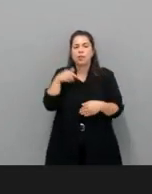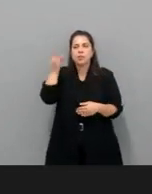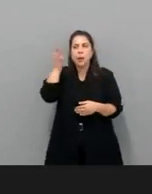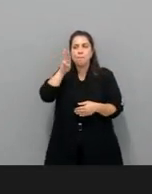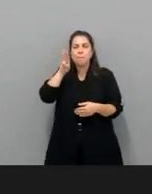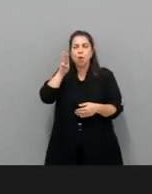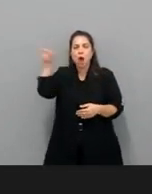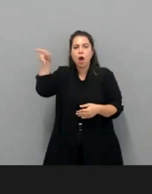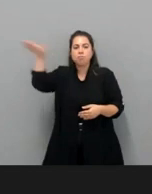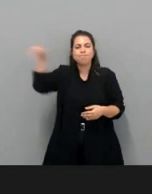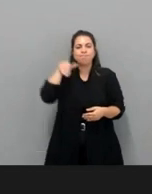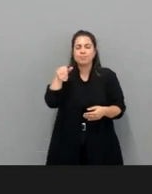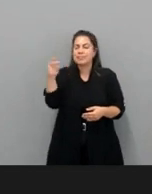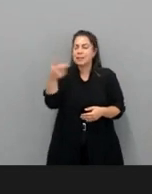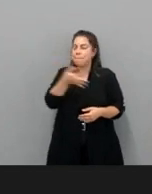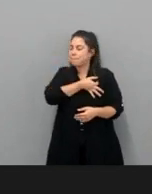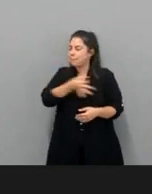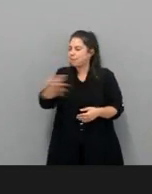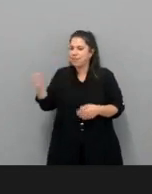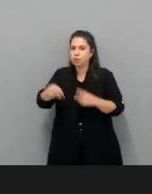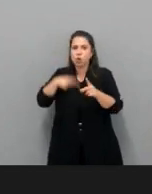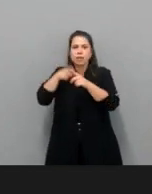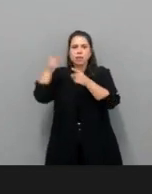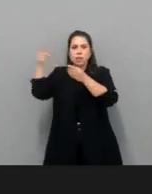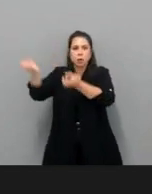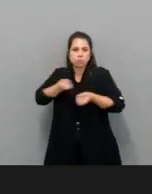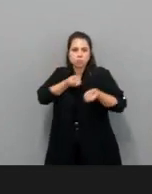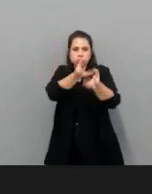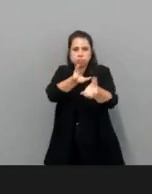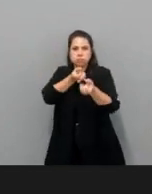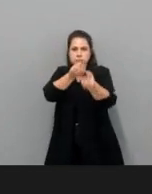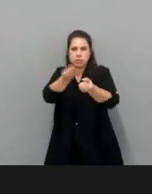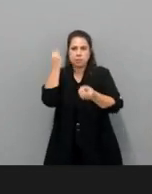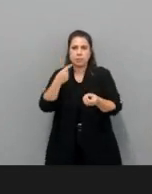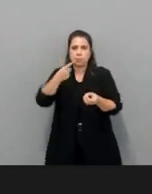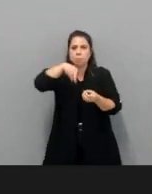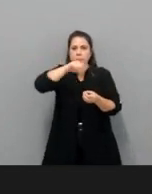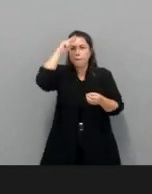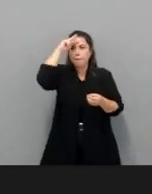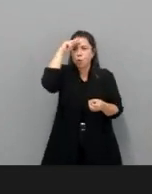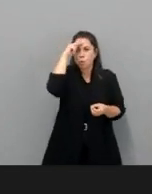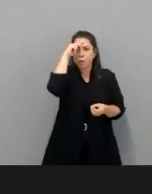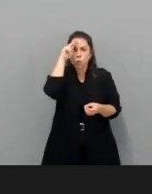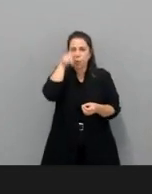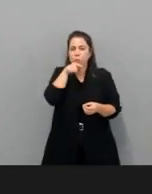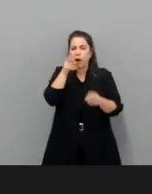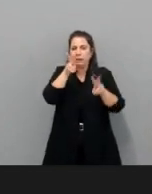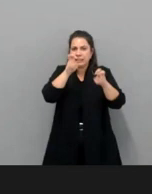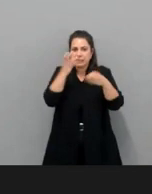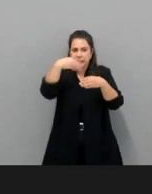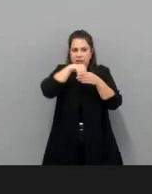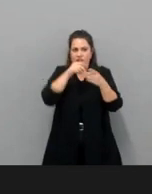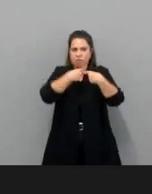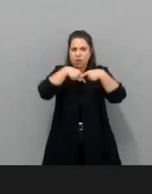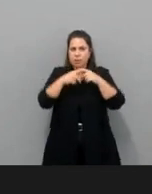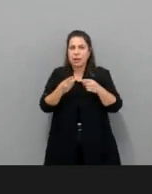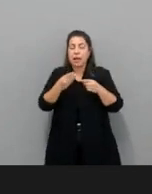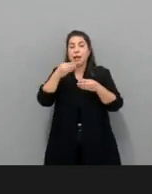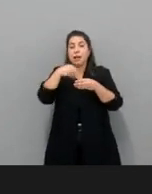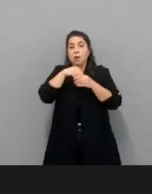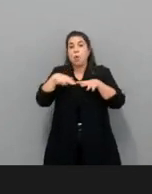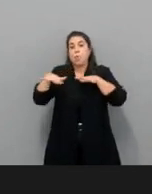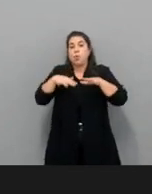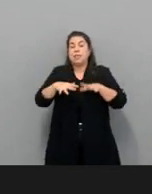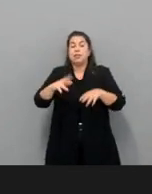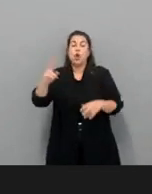para trasladaros todas estas cuestiones que sumamente os preocupan a las familias del movimiento asociativo ASPACE, como no